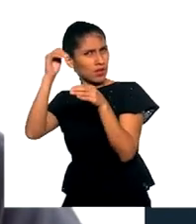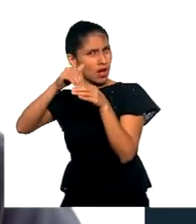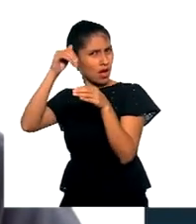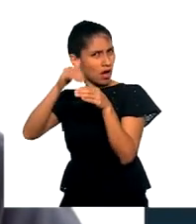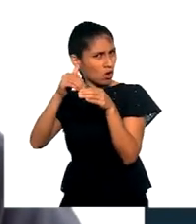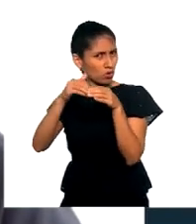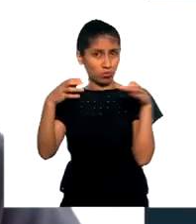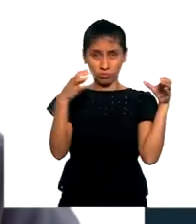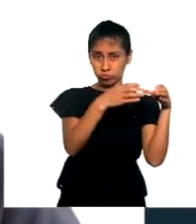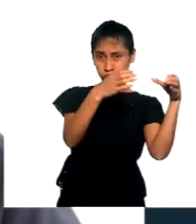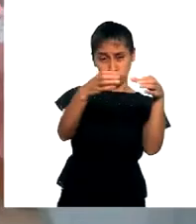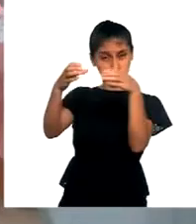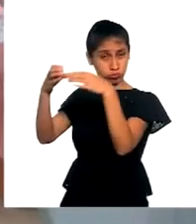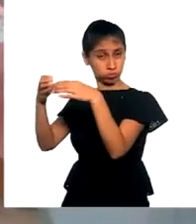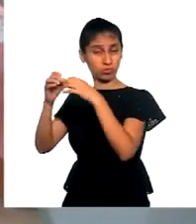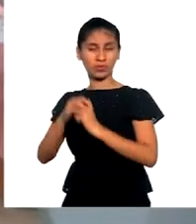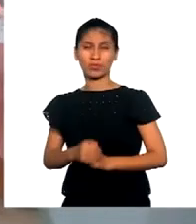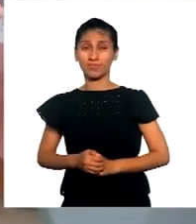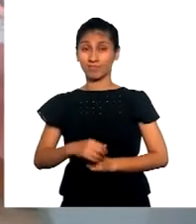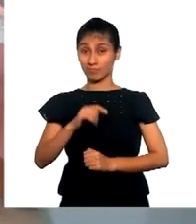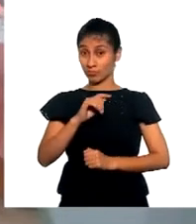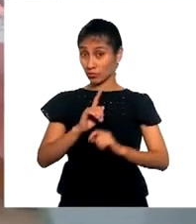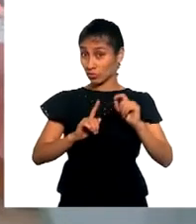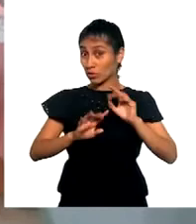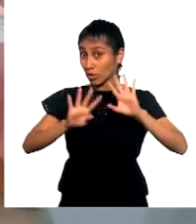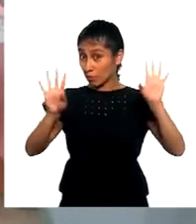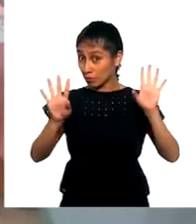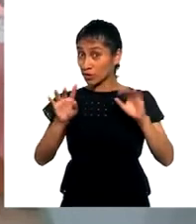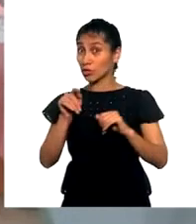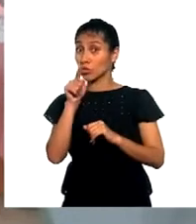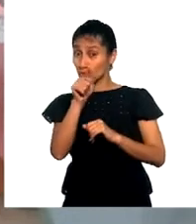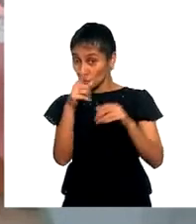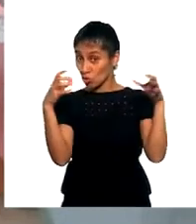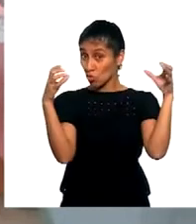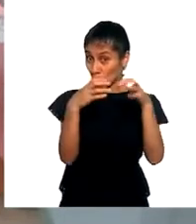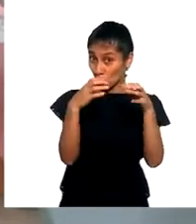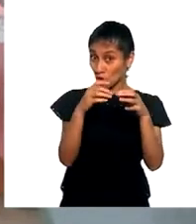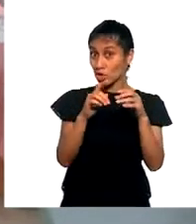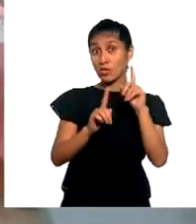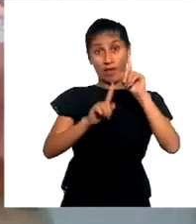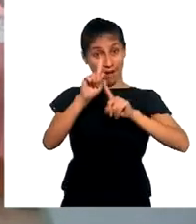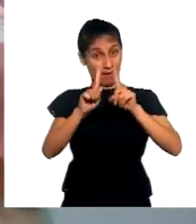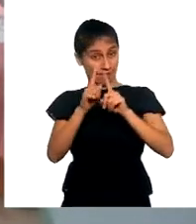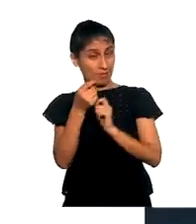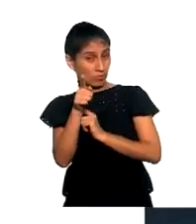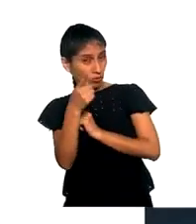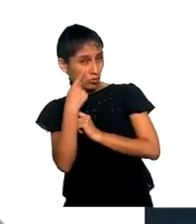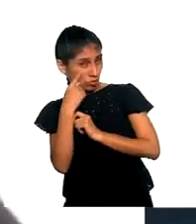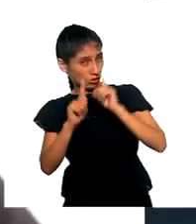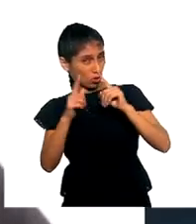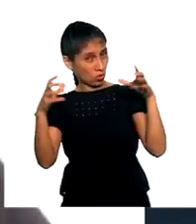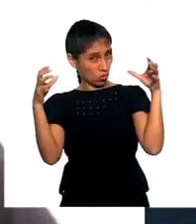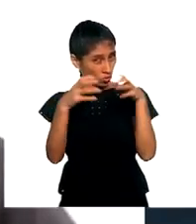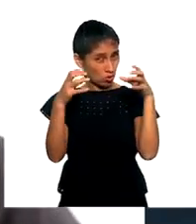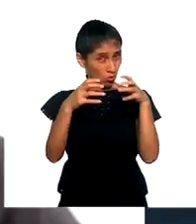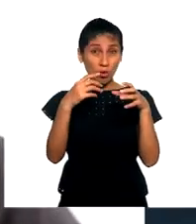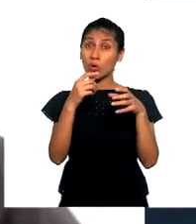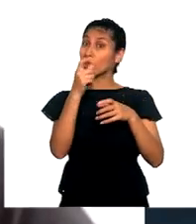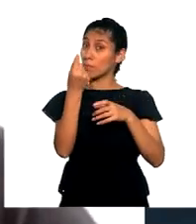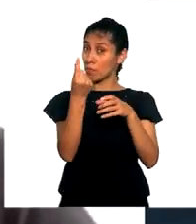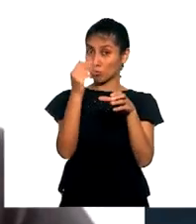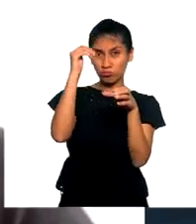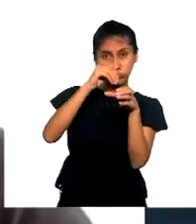asociativo en nuestro país no conoces algún caso exitoso de ahorro en perú nos vemos al respecto creo que lo que habría